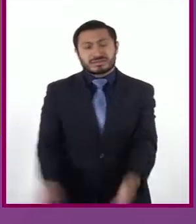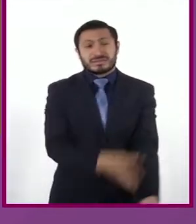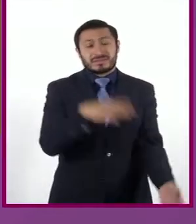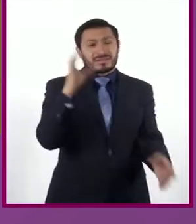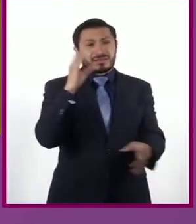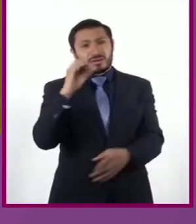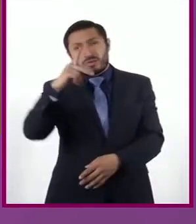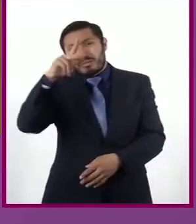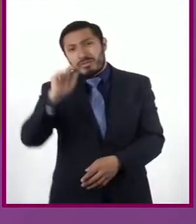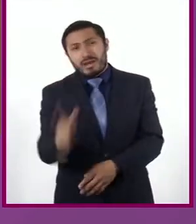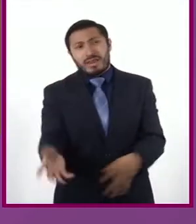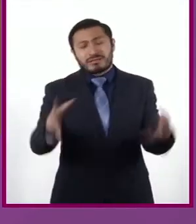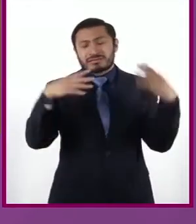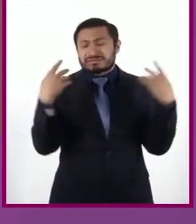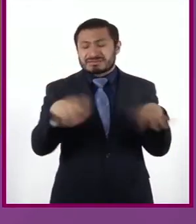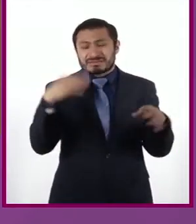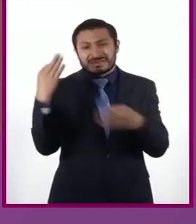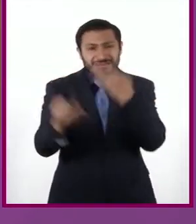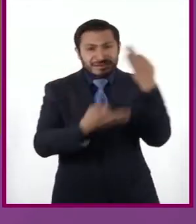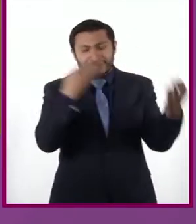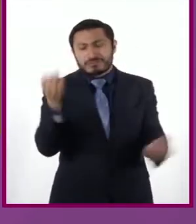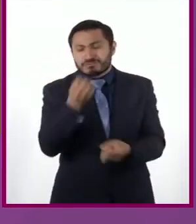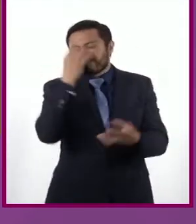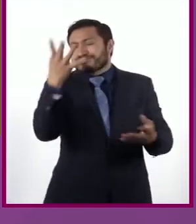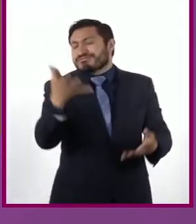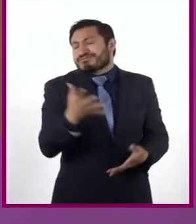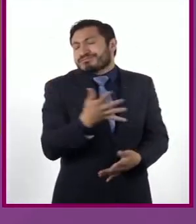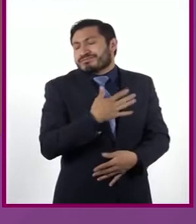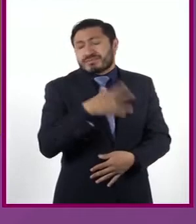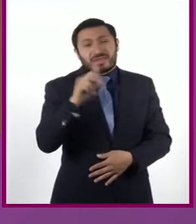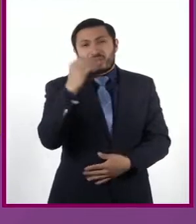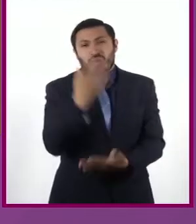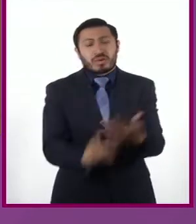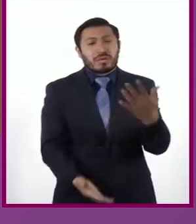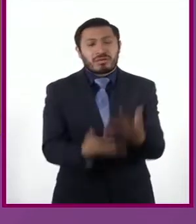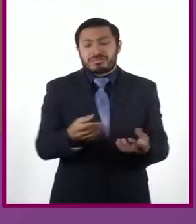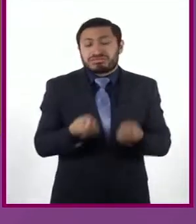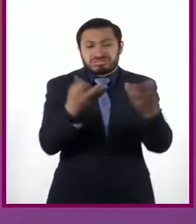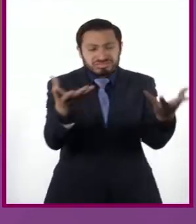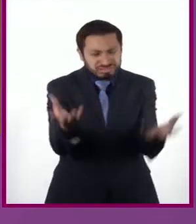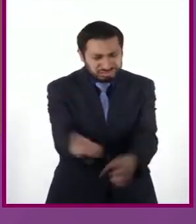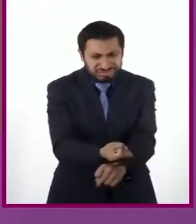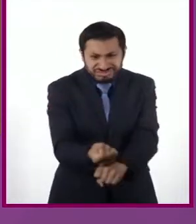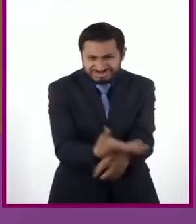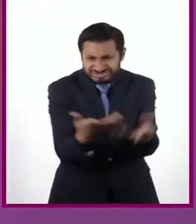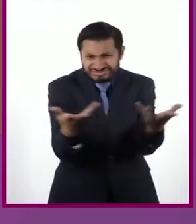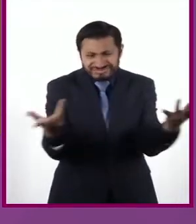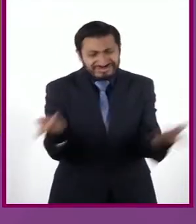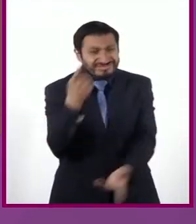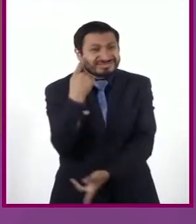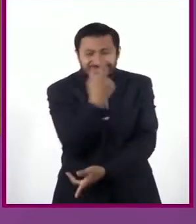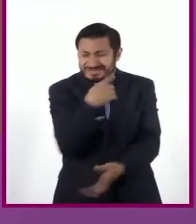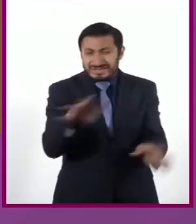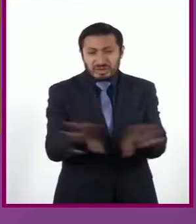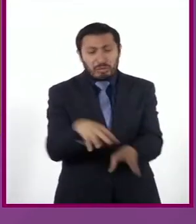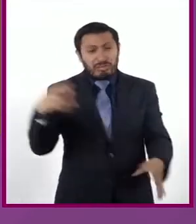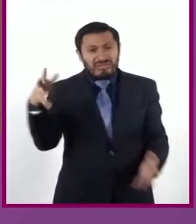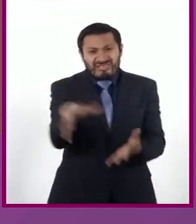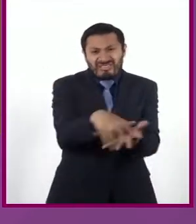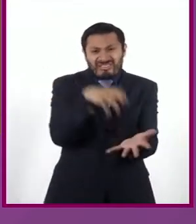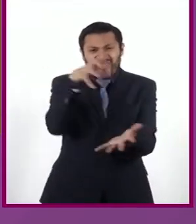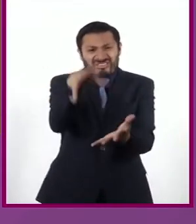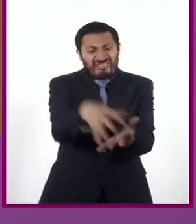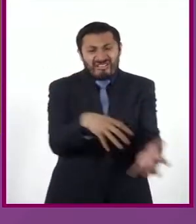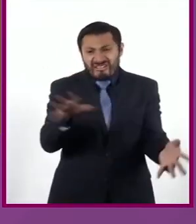la sarta de pétalos con perfume, no la merecen tus manos ensangrentadas, ni tus ojos que codician con morbo